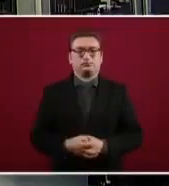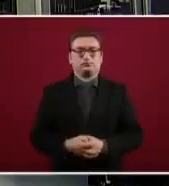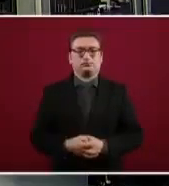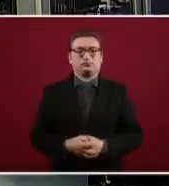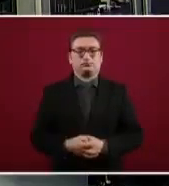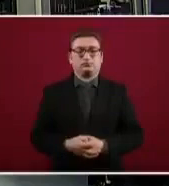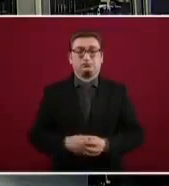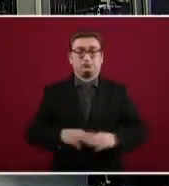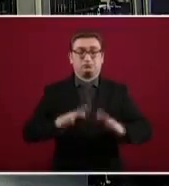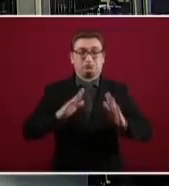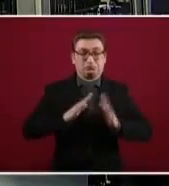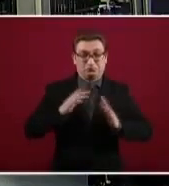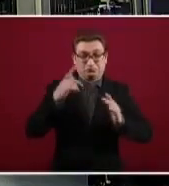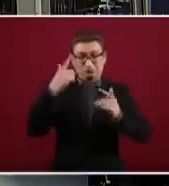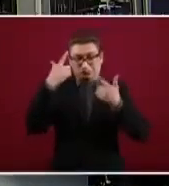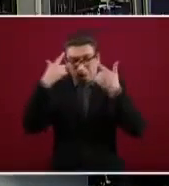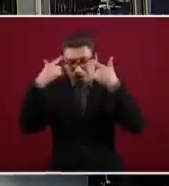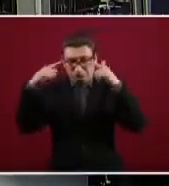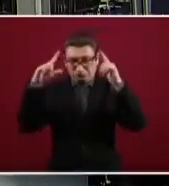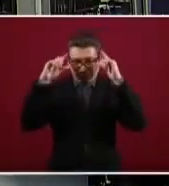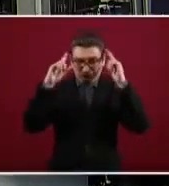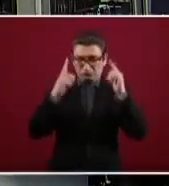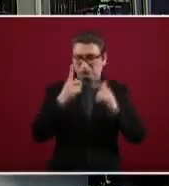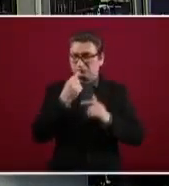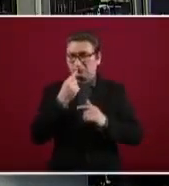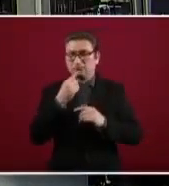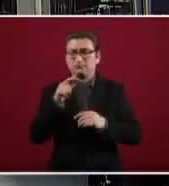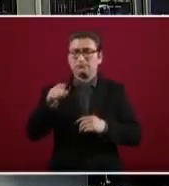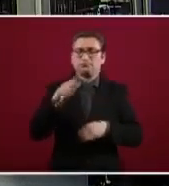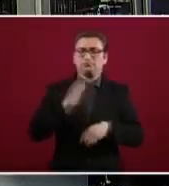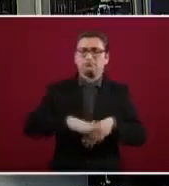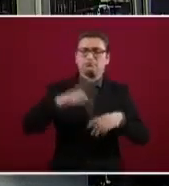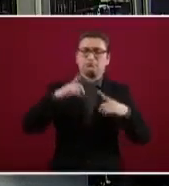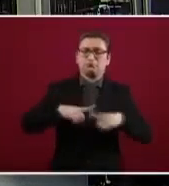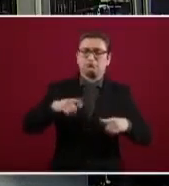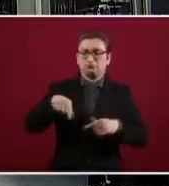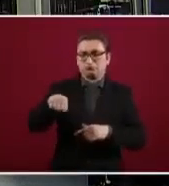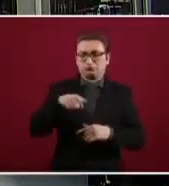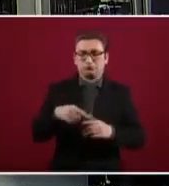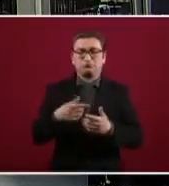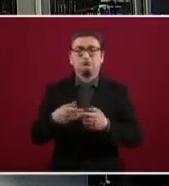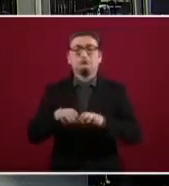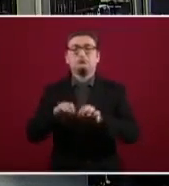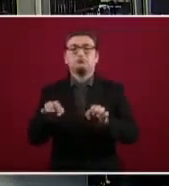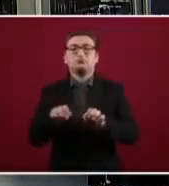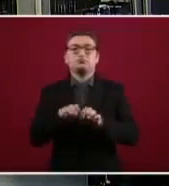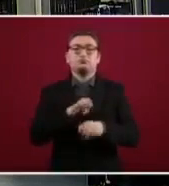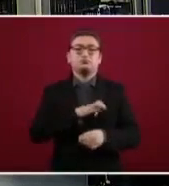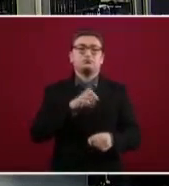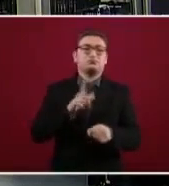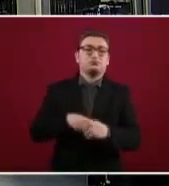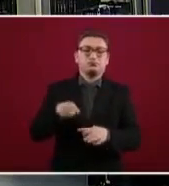los soldados que los malignos que los policías un cuerpo de élite